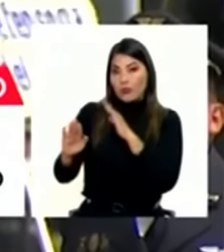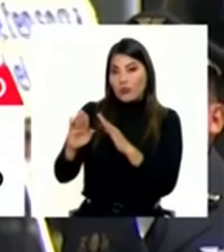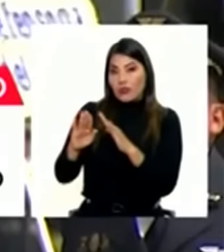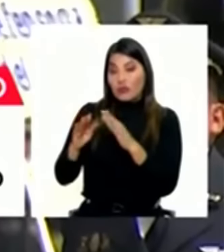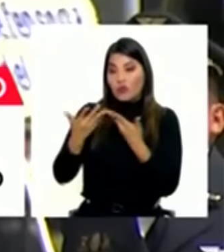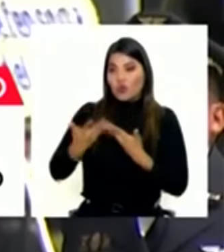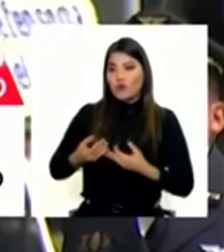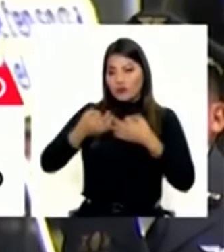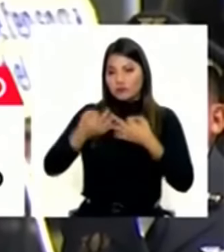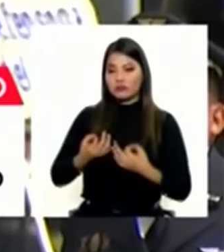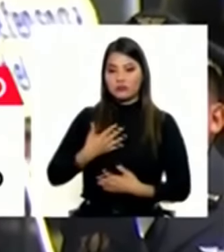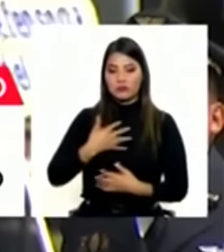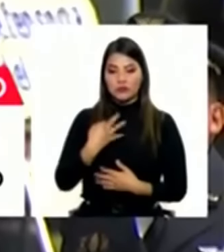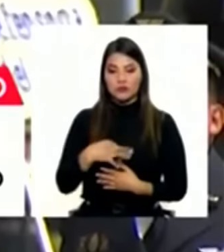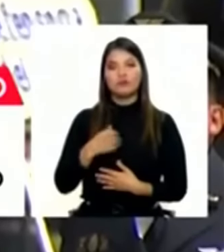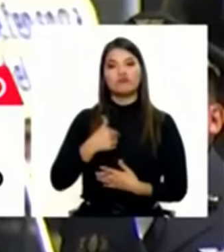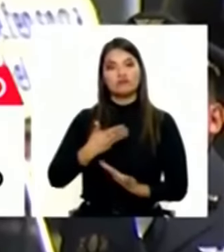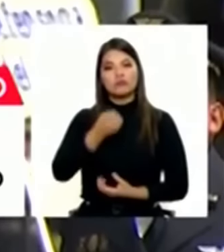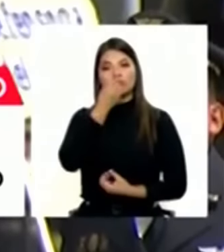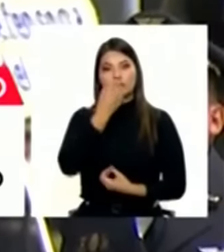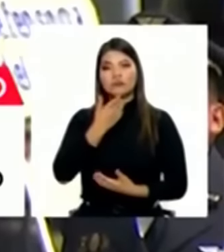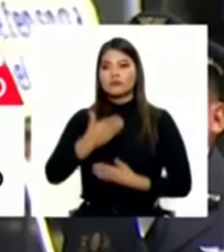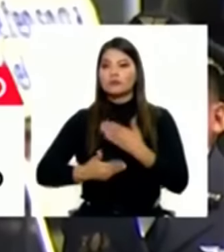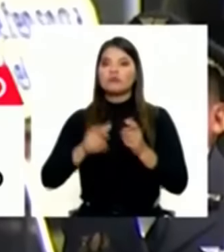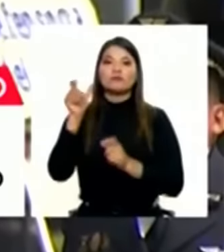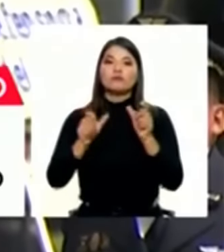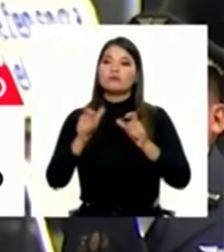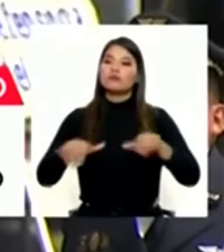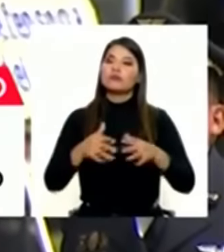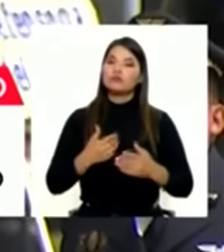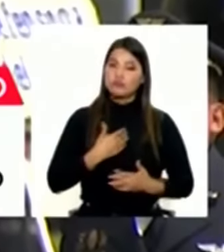de ser siempre una mejor persona